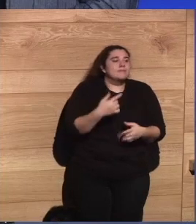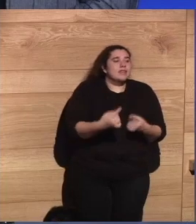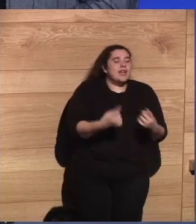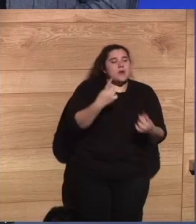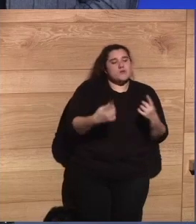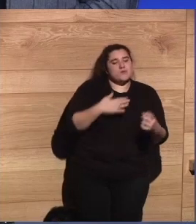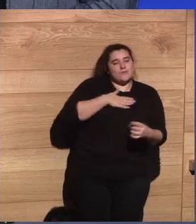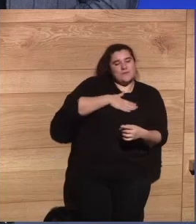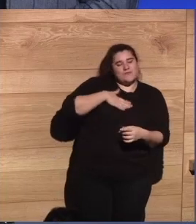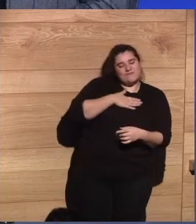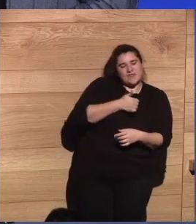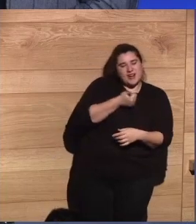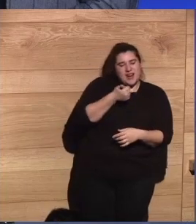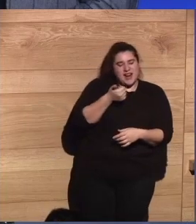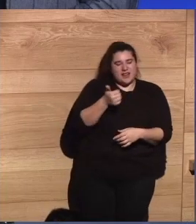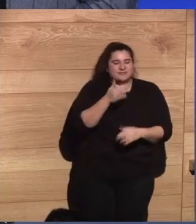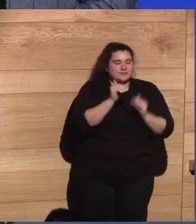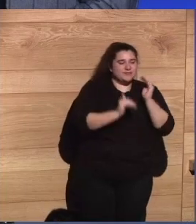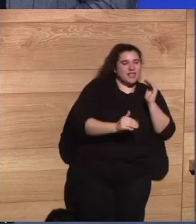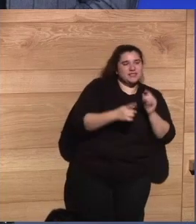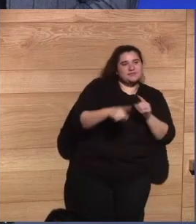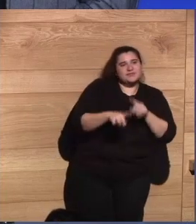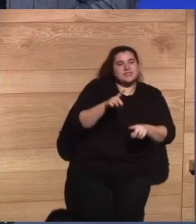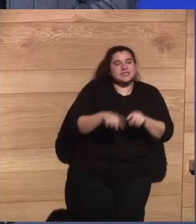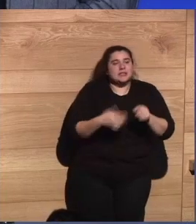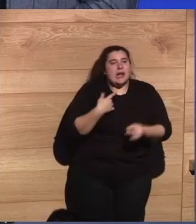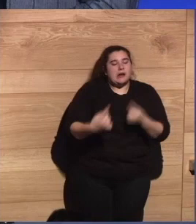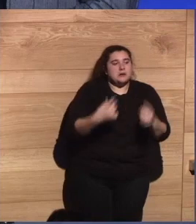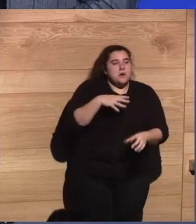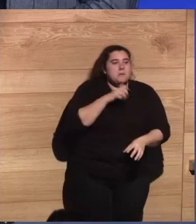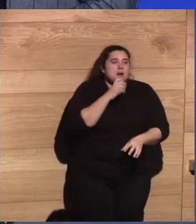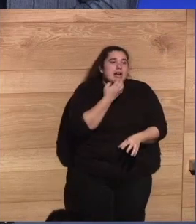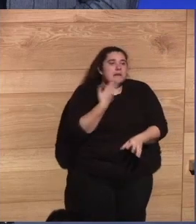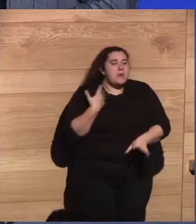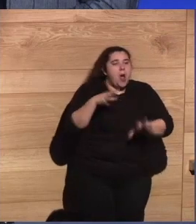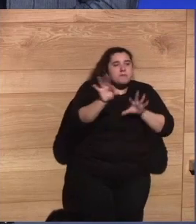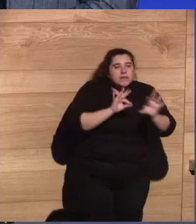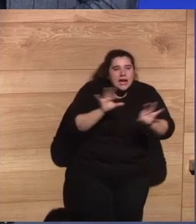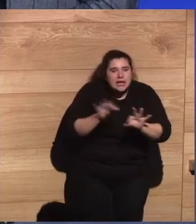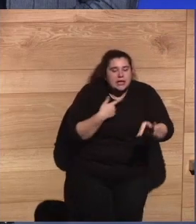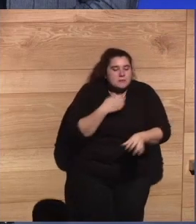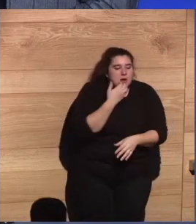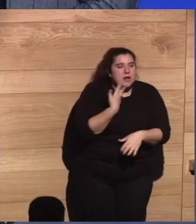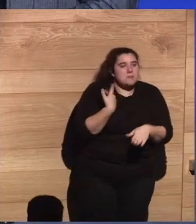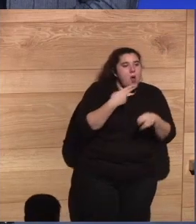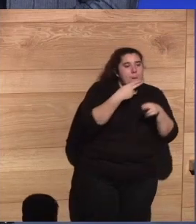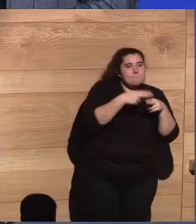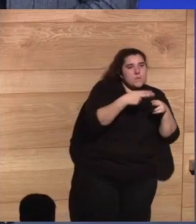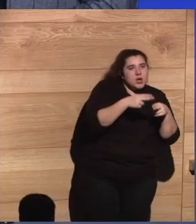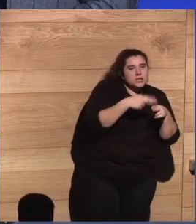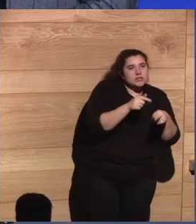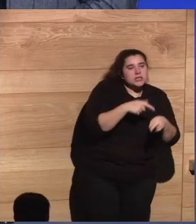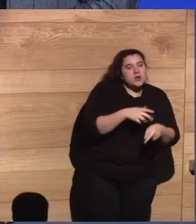le puede incomodar más o menos, como nos puede incomodar a nuestro alrededor tomar decisiones, ¿no? Como, bueno, cualquier político tiene que